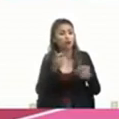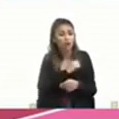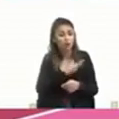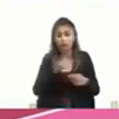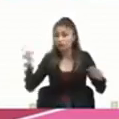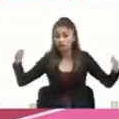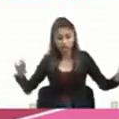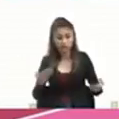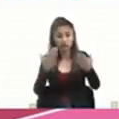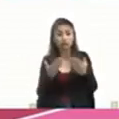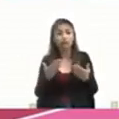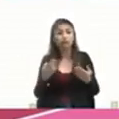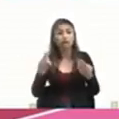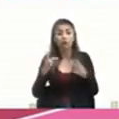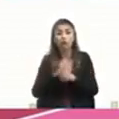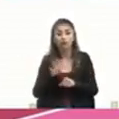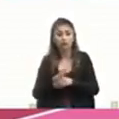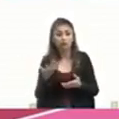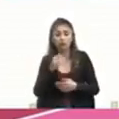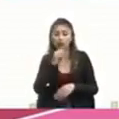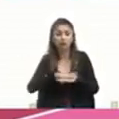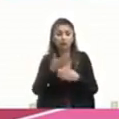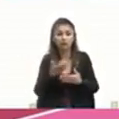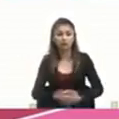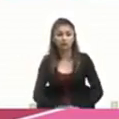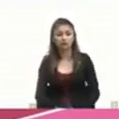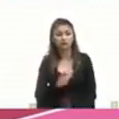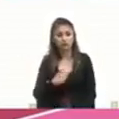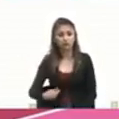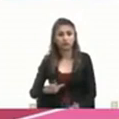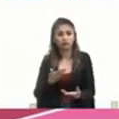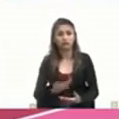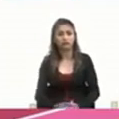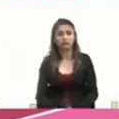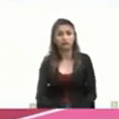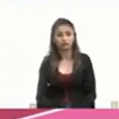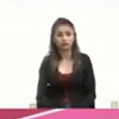salud nos entregue. ¿Sería cuánto, presidente?